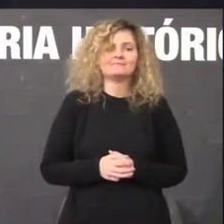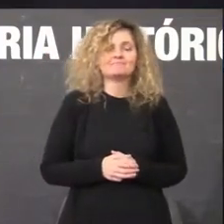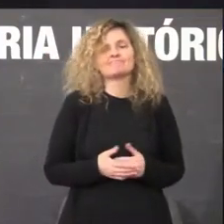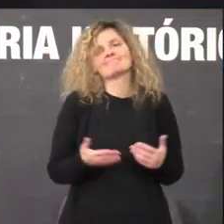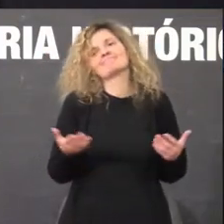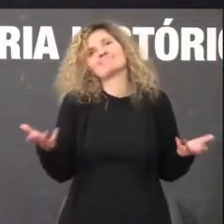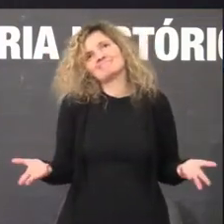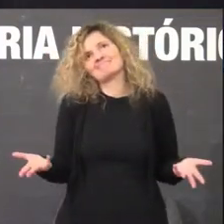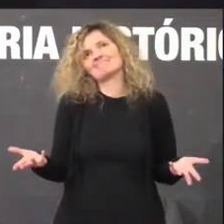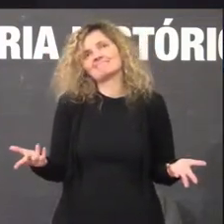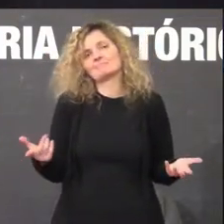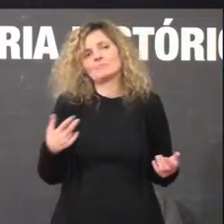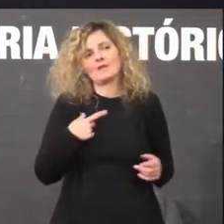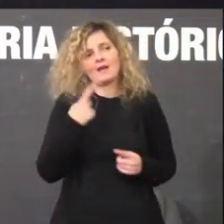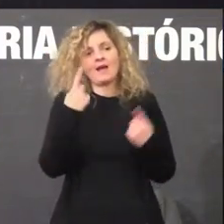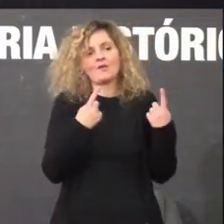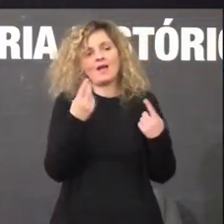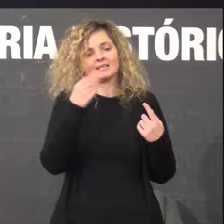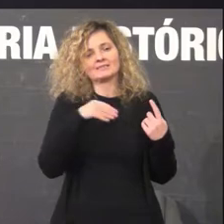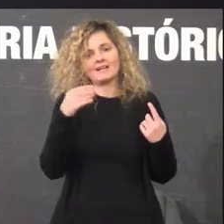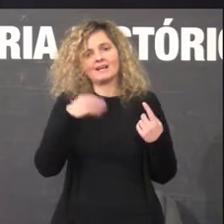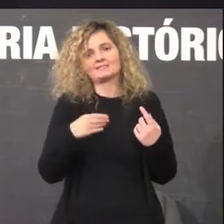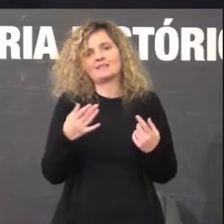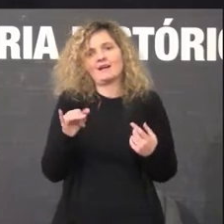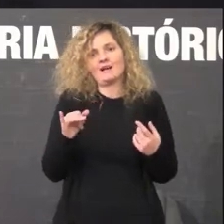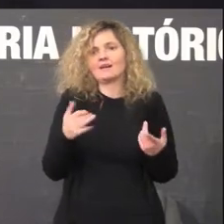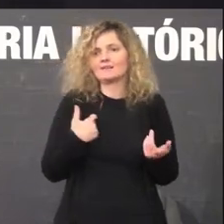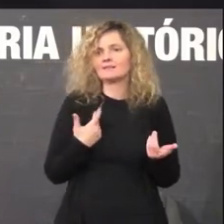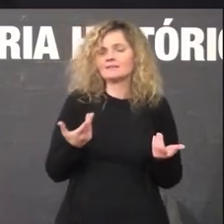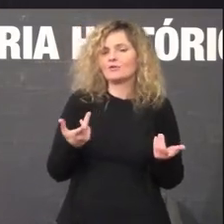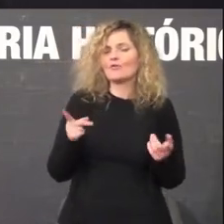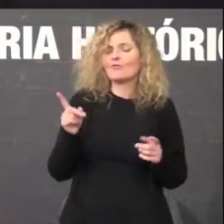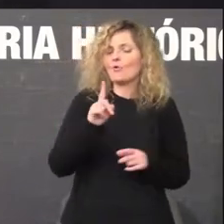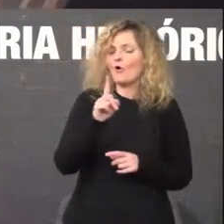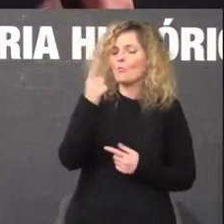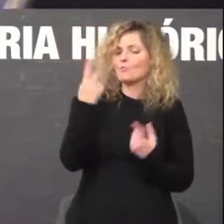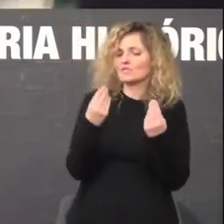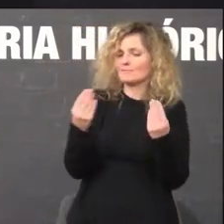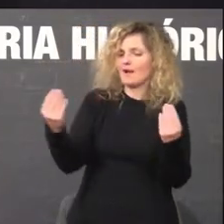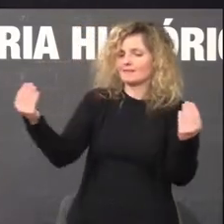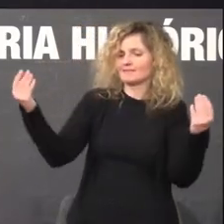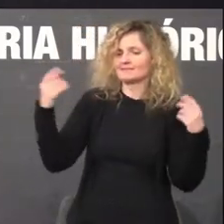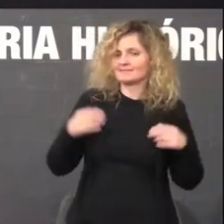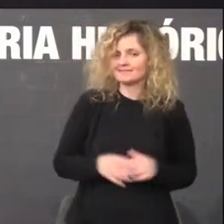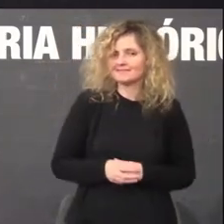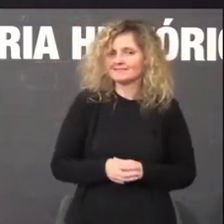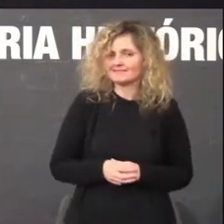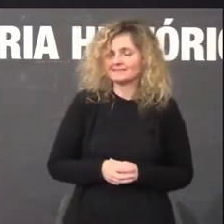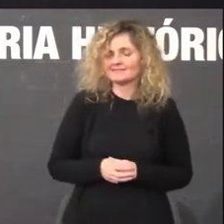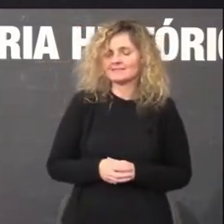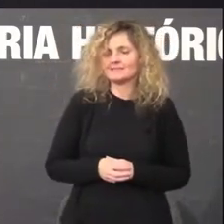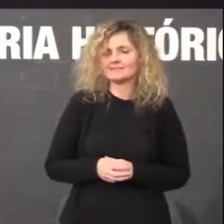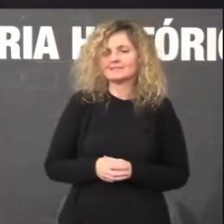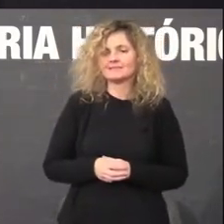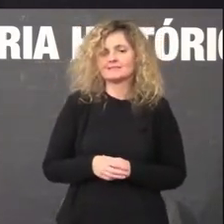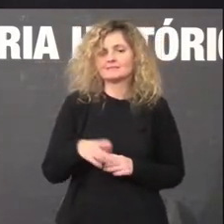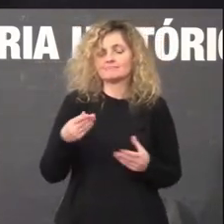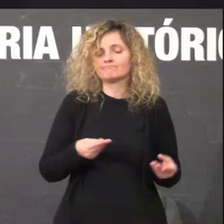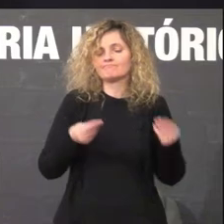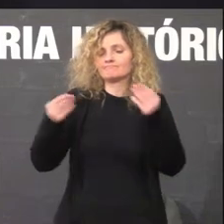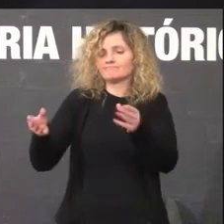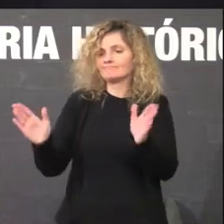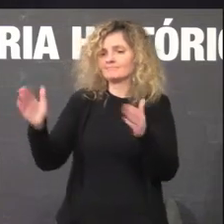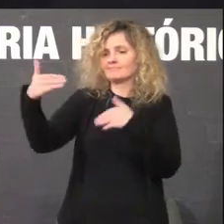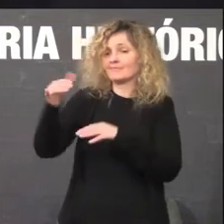Hombre, dice, ¿alguna falta de ortografía tengo? Dice, no, alguna no, muchísimas. Y le enseña el paquete